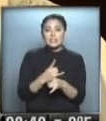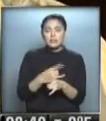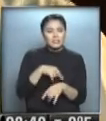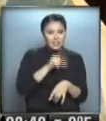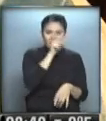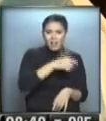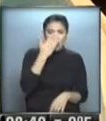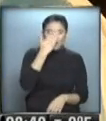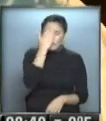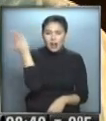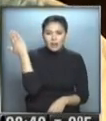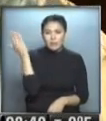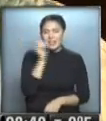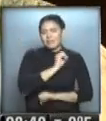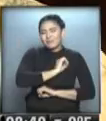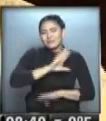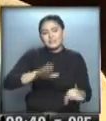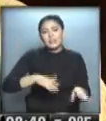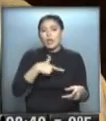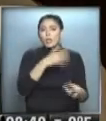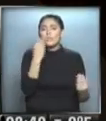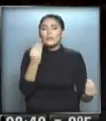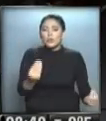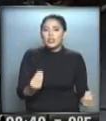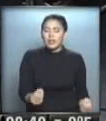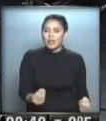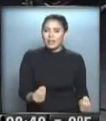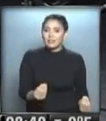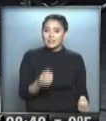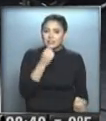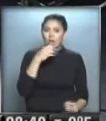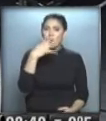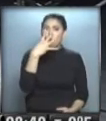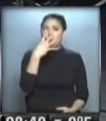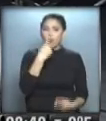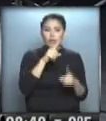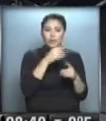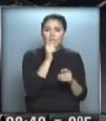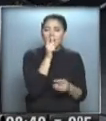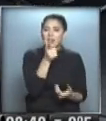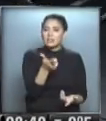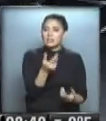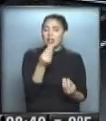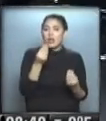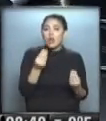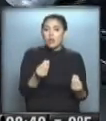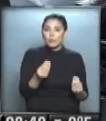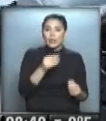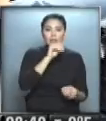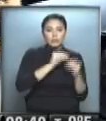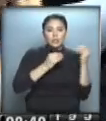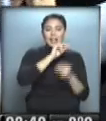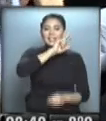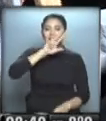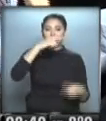enfermedad terminal a descubrir por qué, con cuatro notas muy simples, escribe